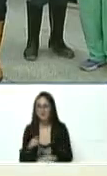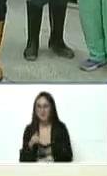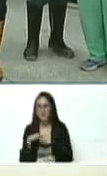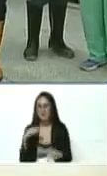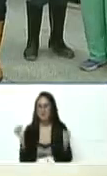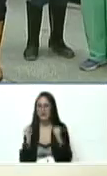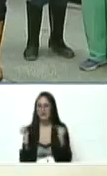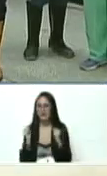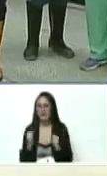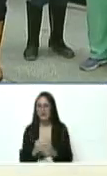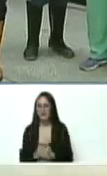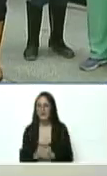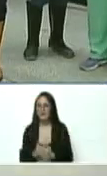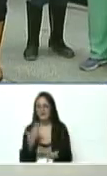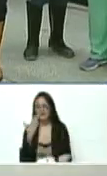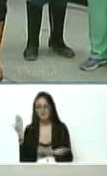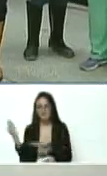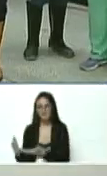Mérida. Adelante.